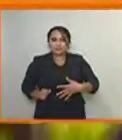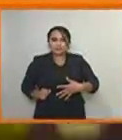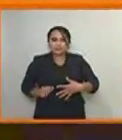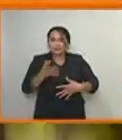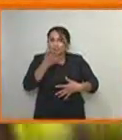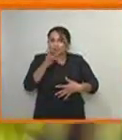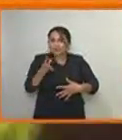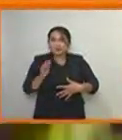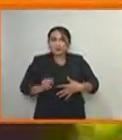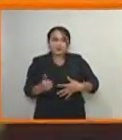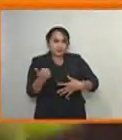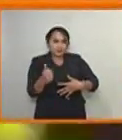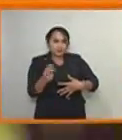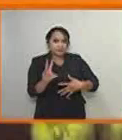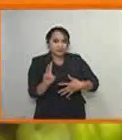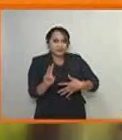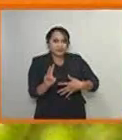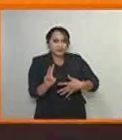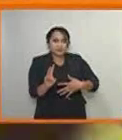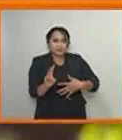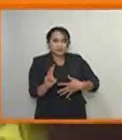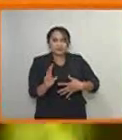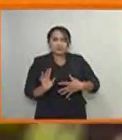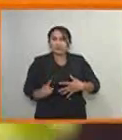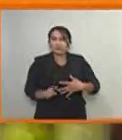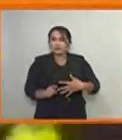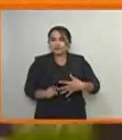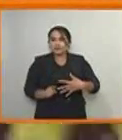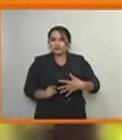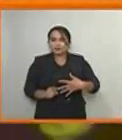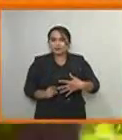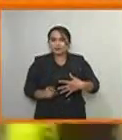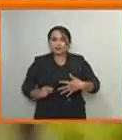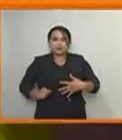Suerte porque ese es el 17, tercer número seleccionado.